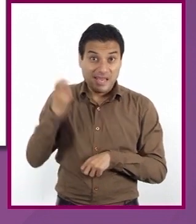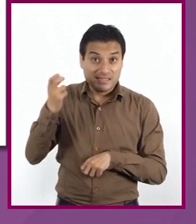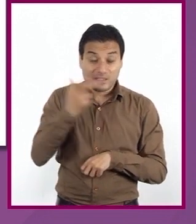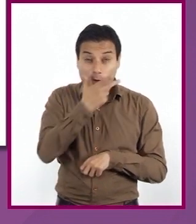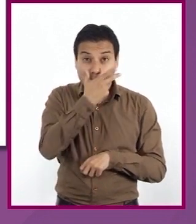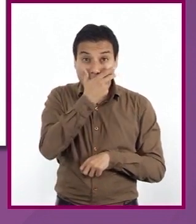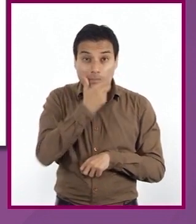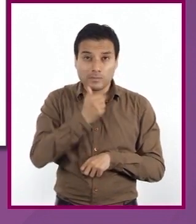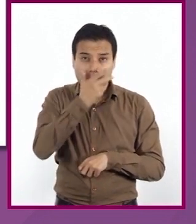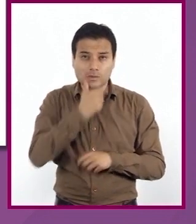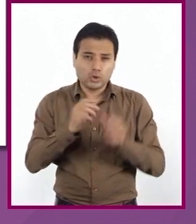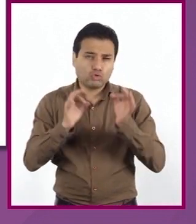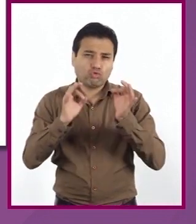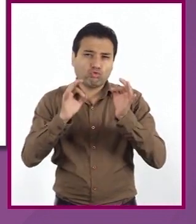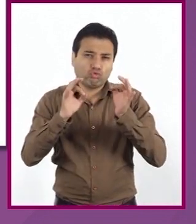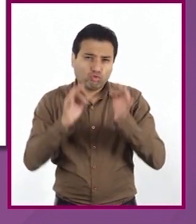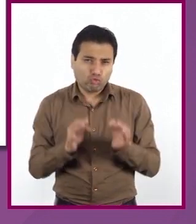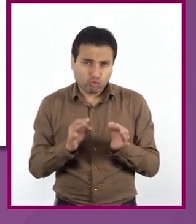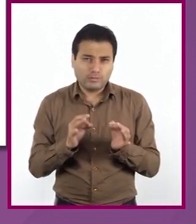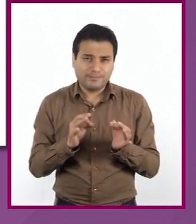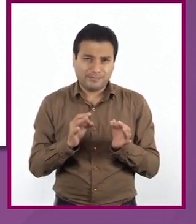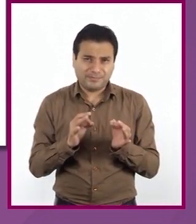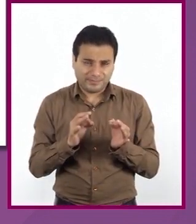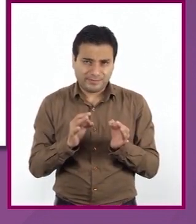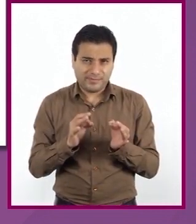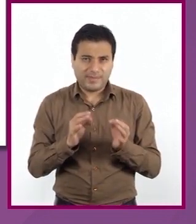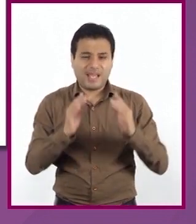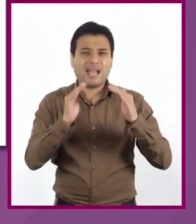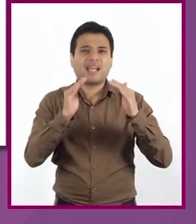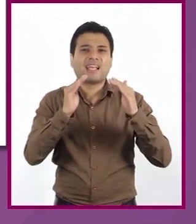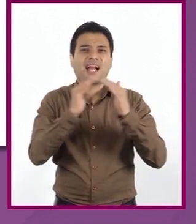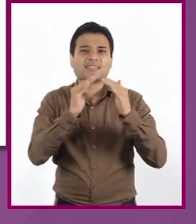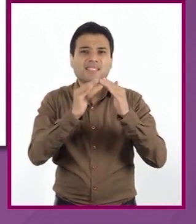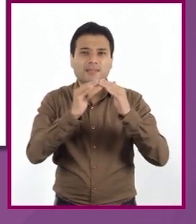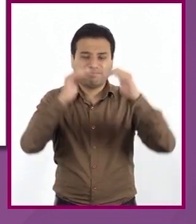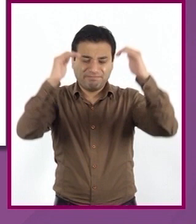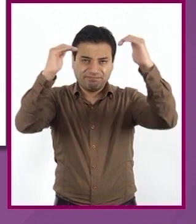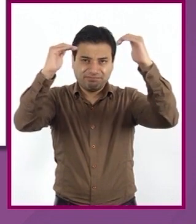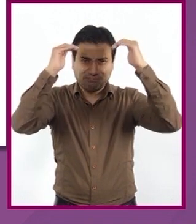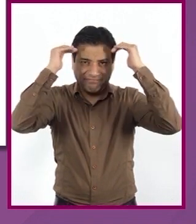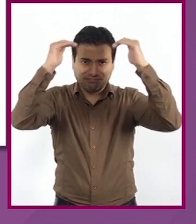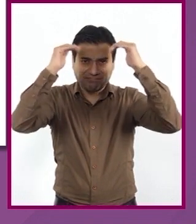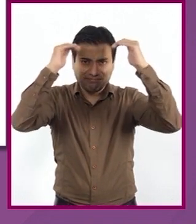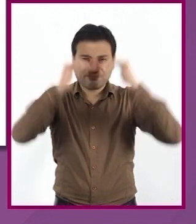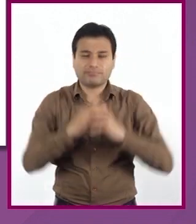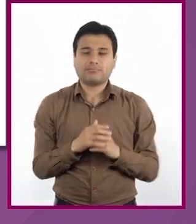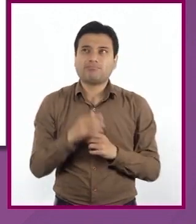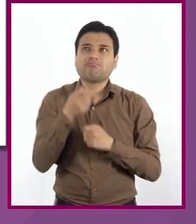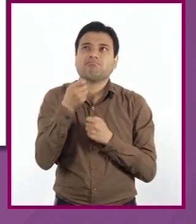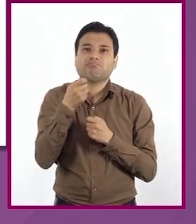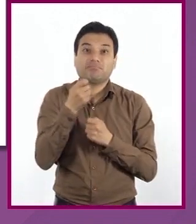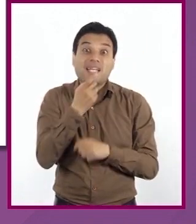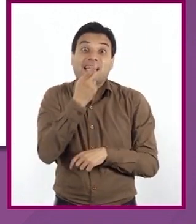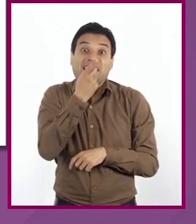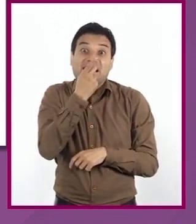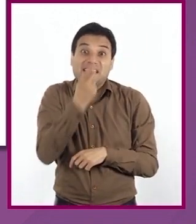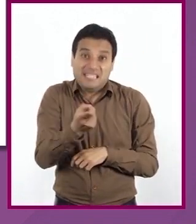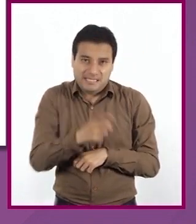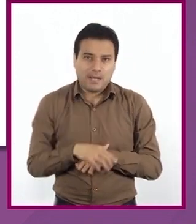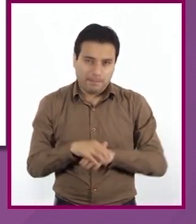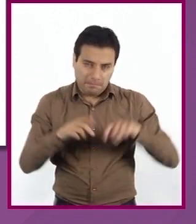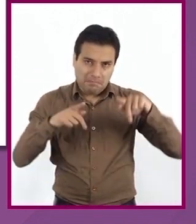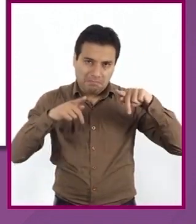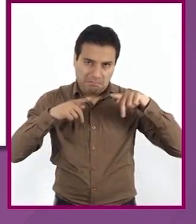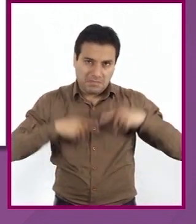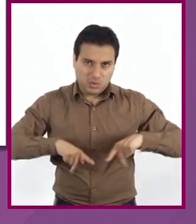realidad estaba debajo de una cochera resguardado de la lluvia, es decir, no estaba mojándose como aparece en la imagen que